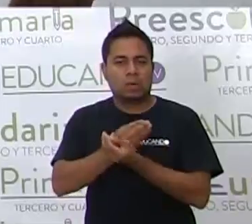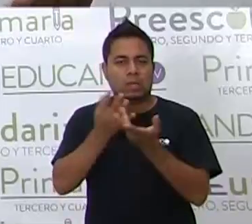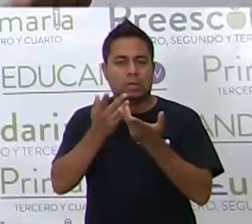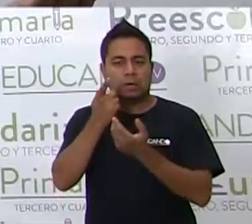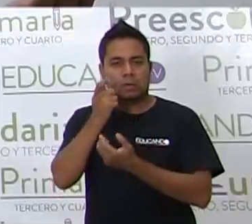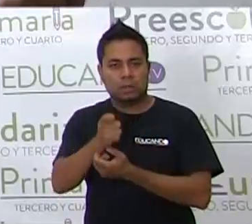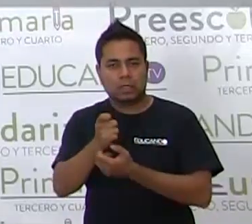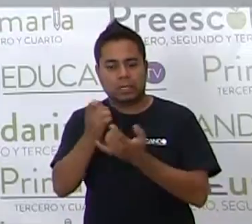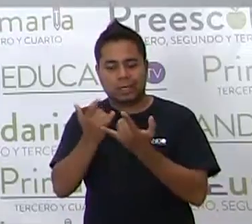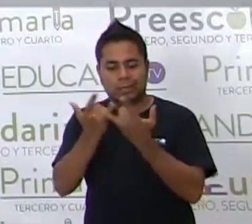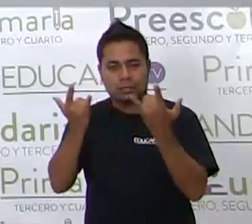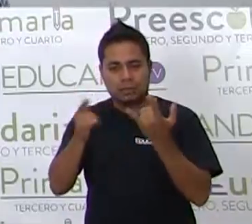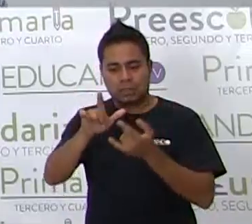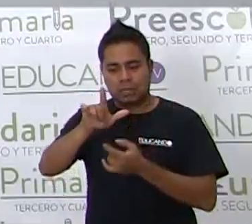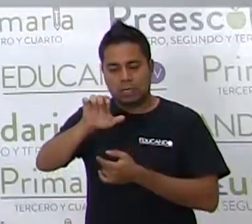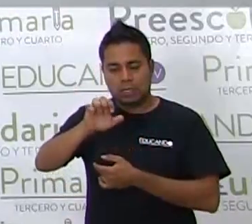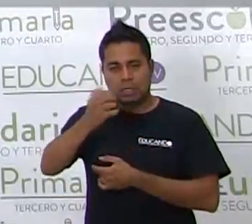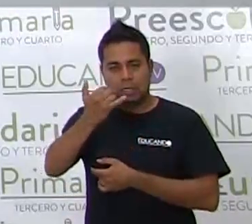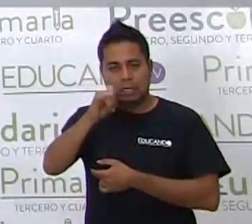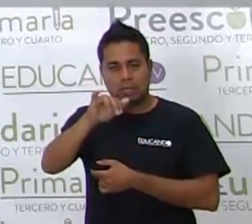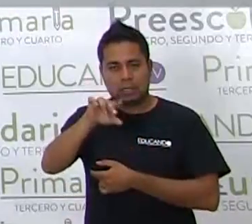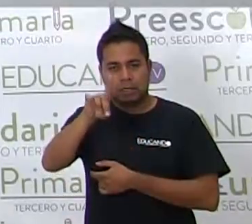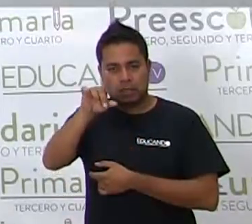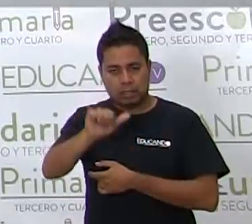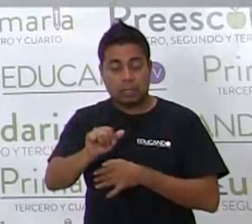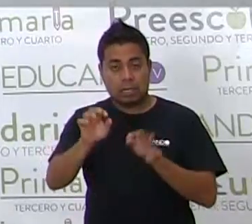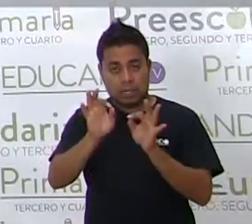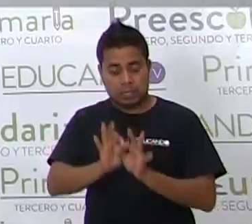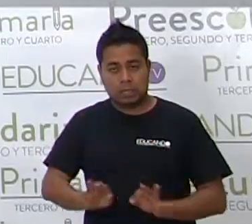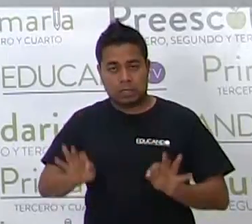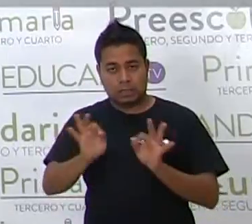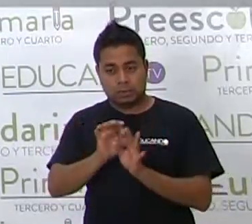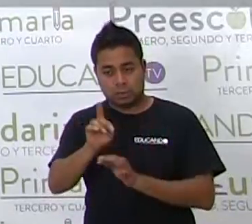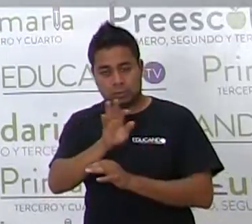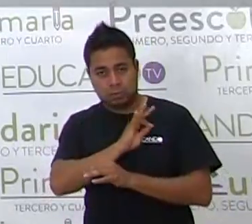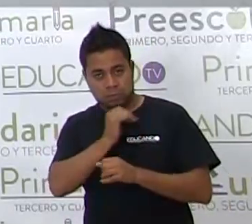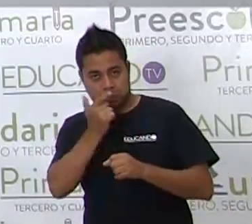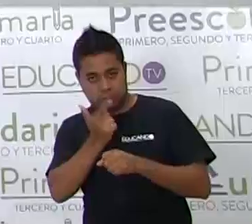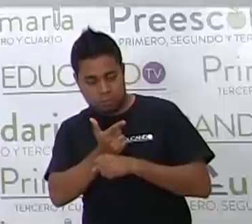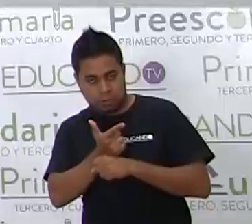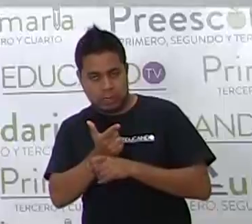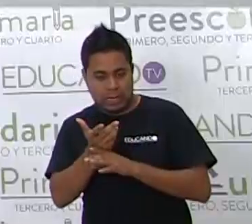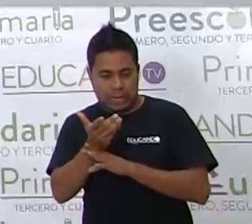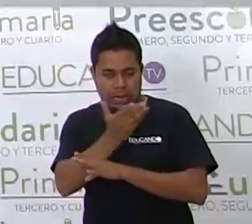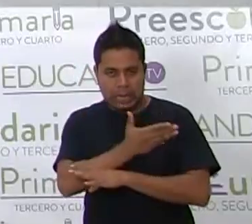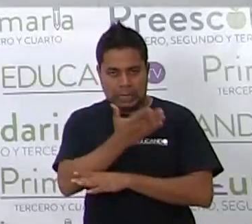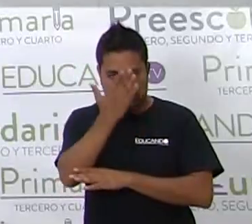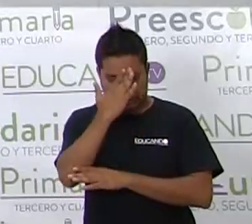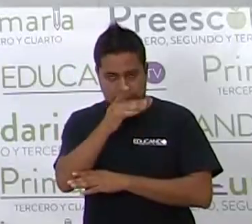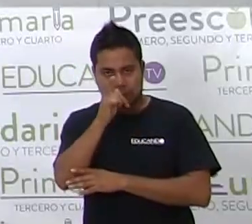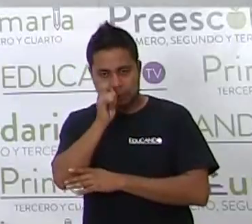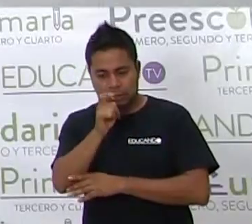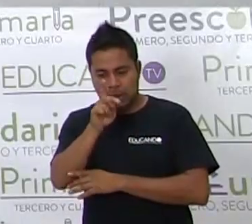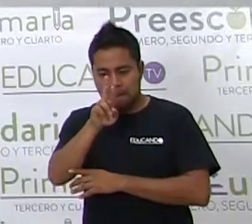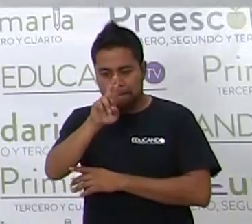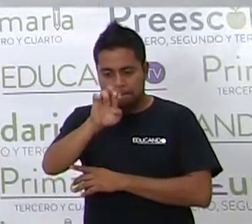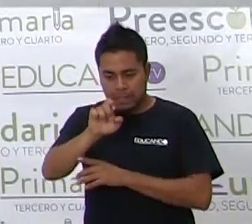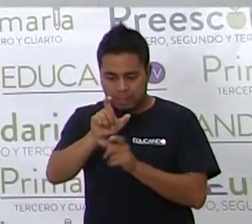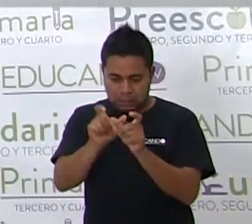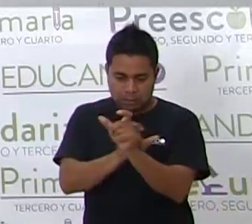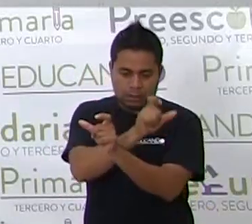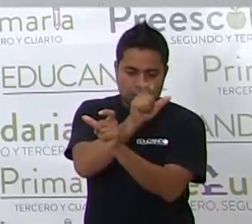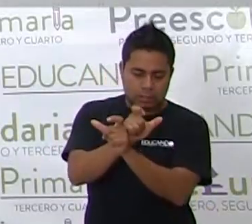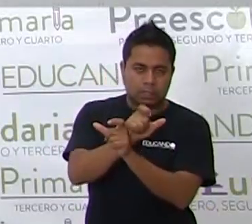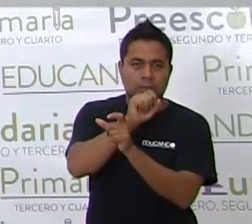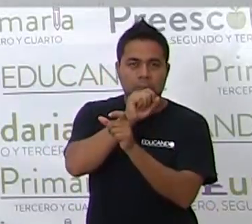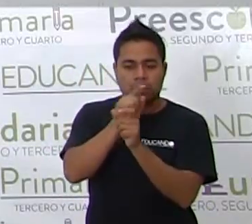qué es una leyenda. Es muy importante que nos demos cuenta, como ya conocimos todo lo que es el prefijo y